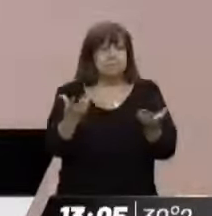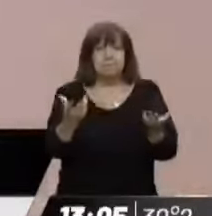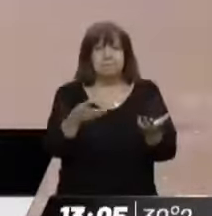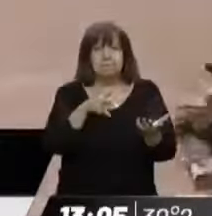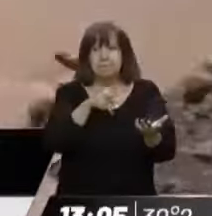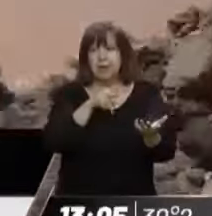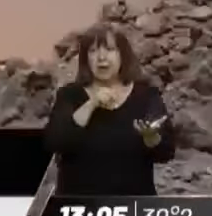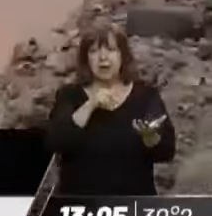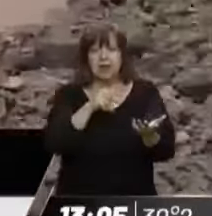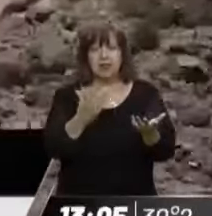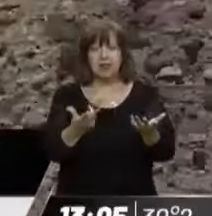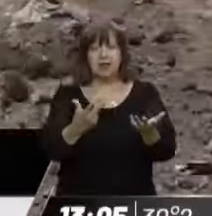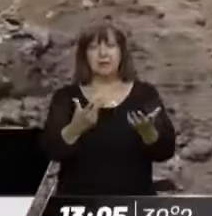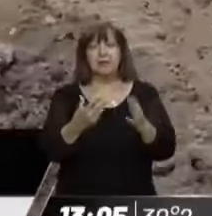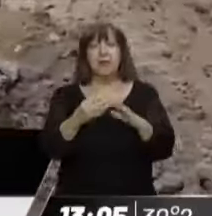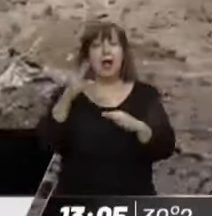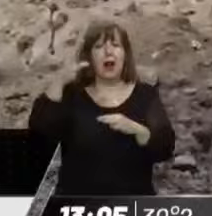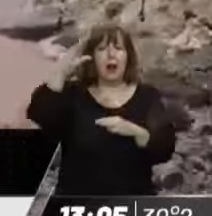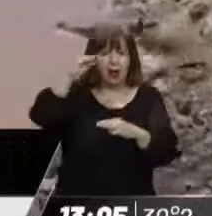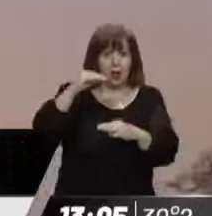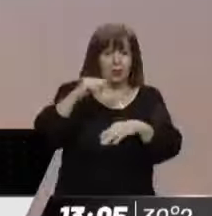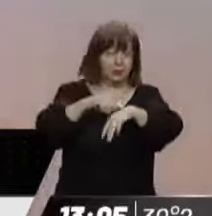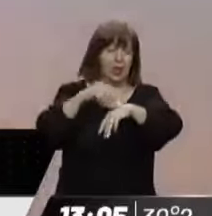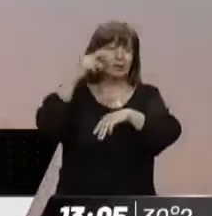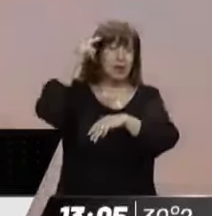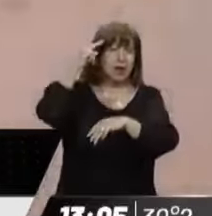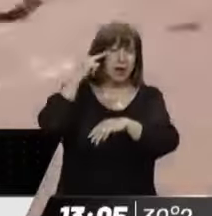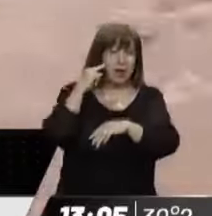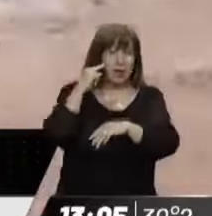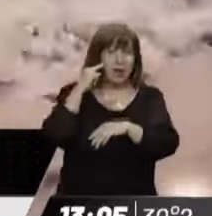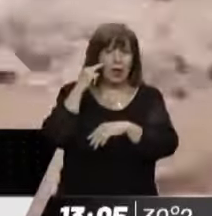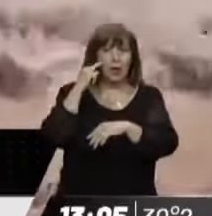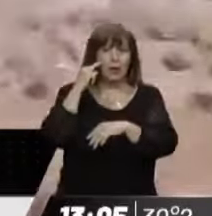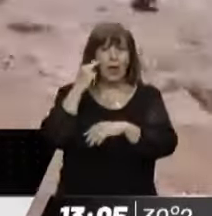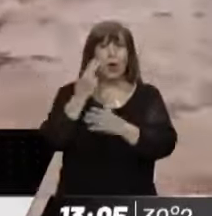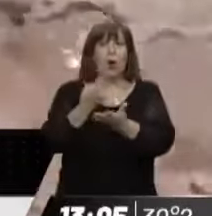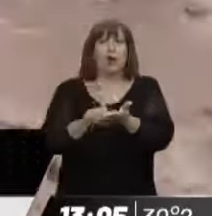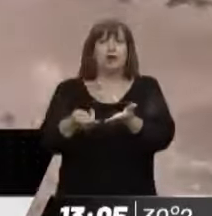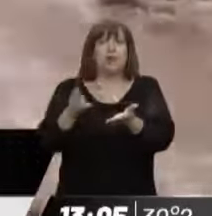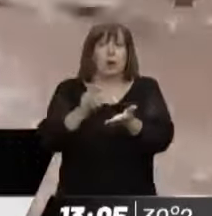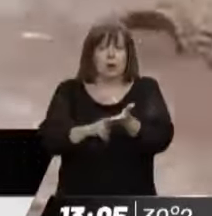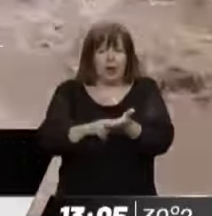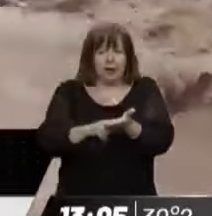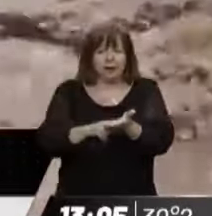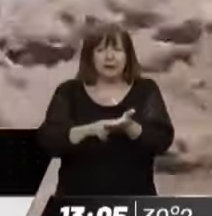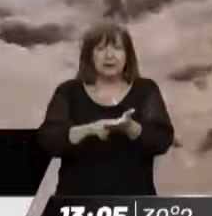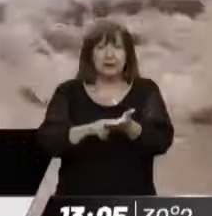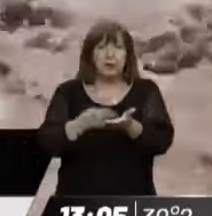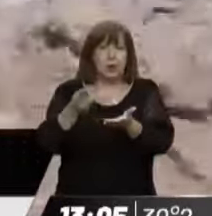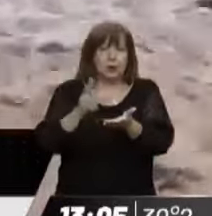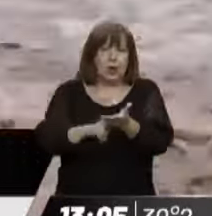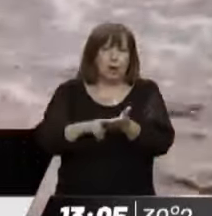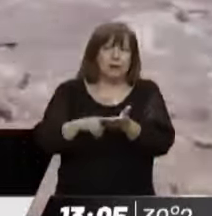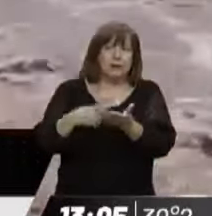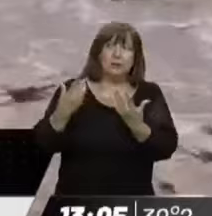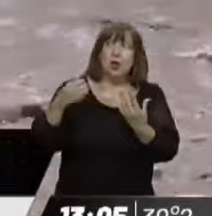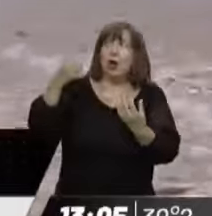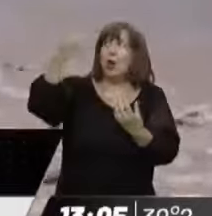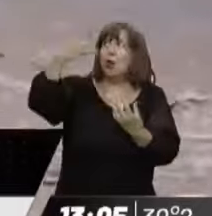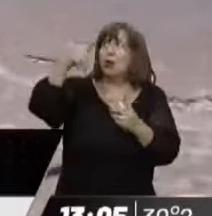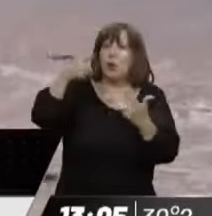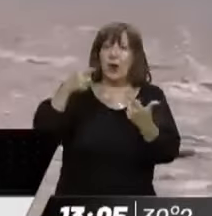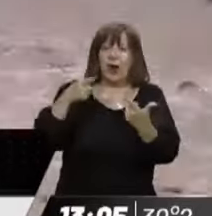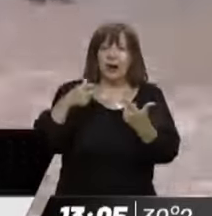vano. Cerca de las 21 aproximadamente se reprogramó el rastrillaje por falta de luz en los dos lugares para